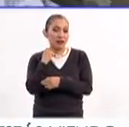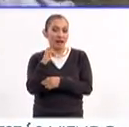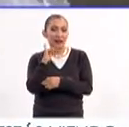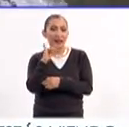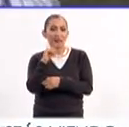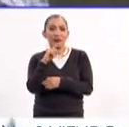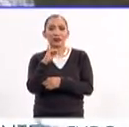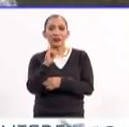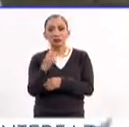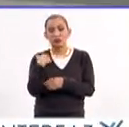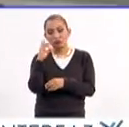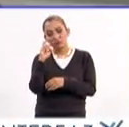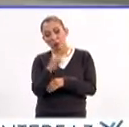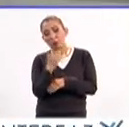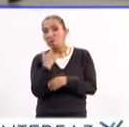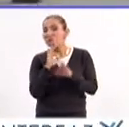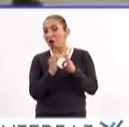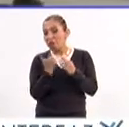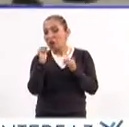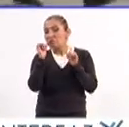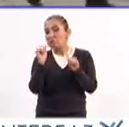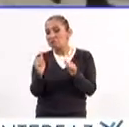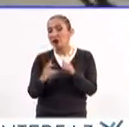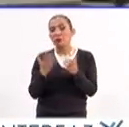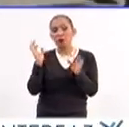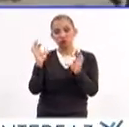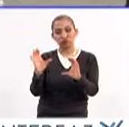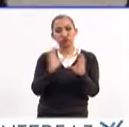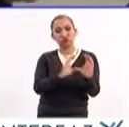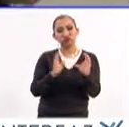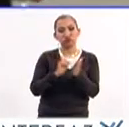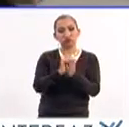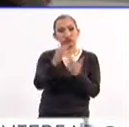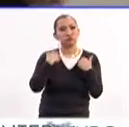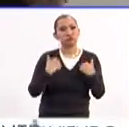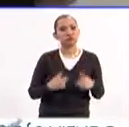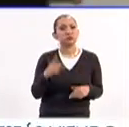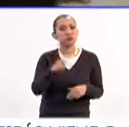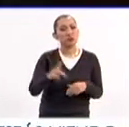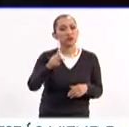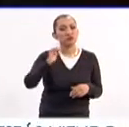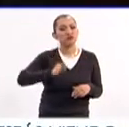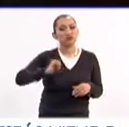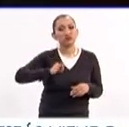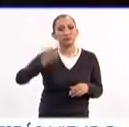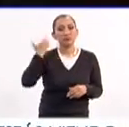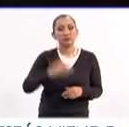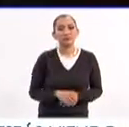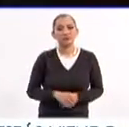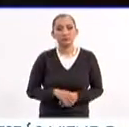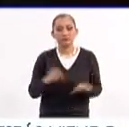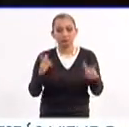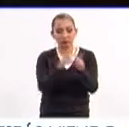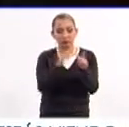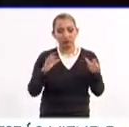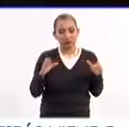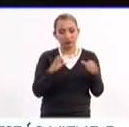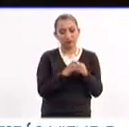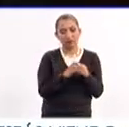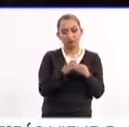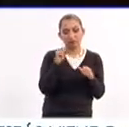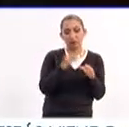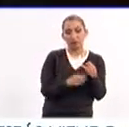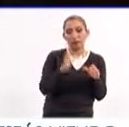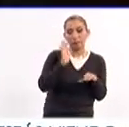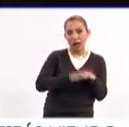Galván encontró la manera de atender la procuración de los derechos humanos de los pueblos originarios. En colectivo